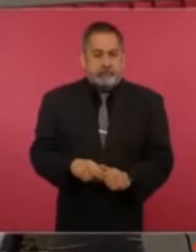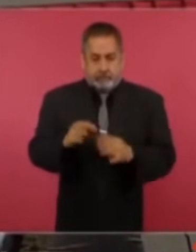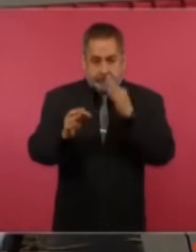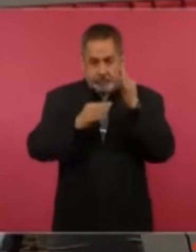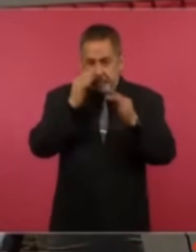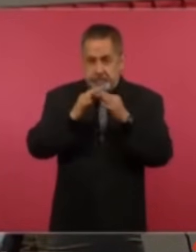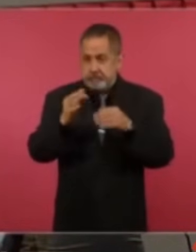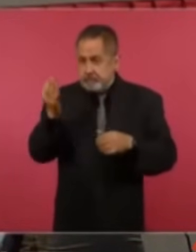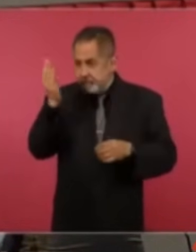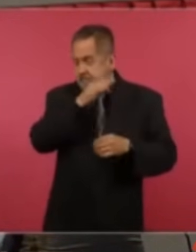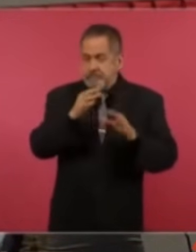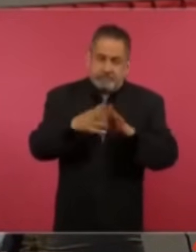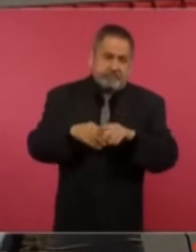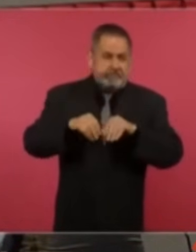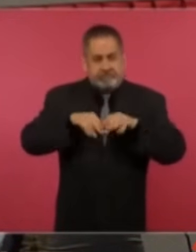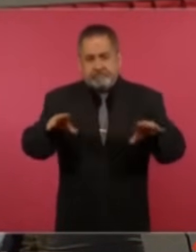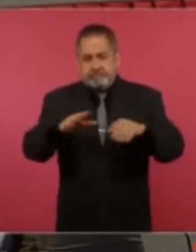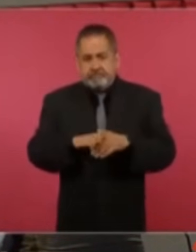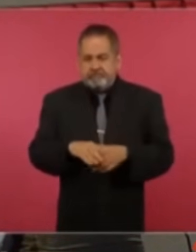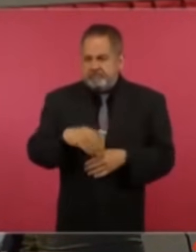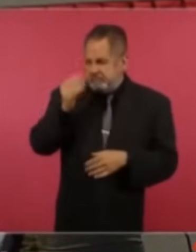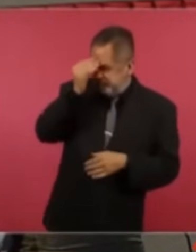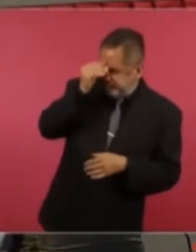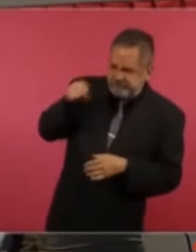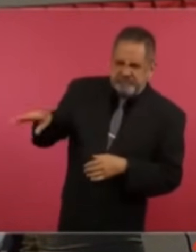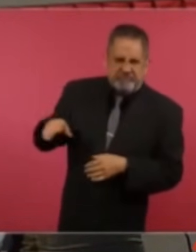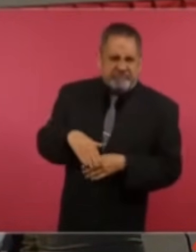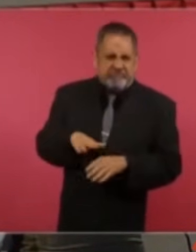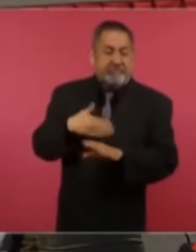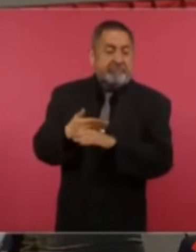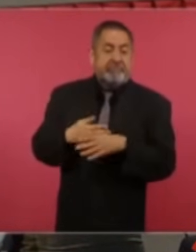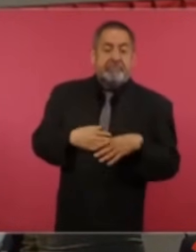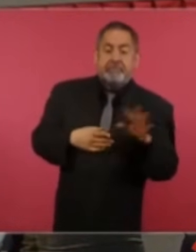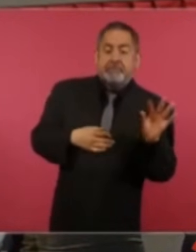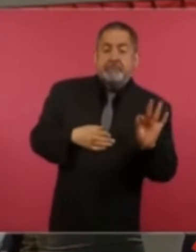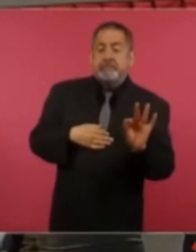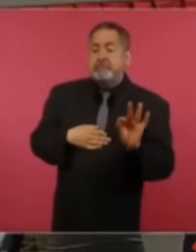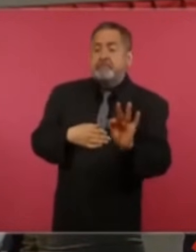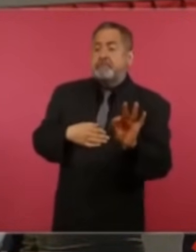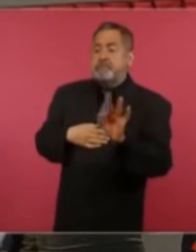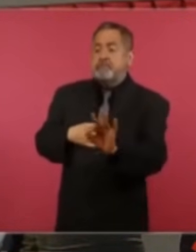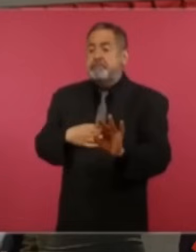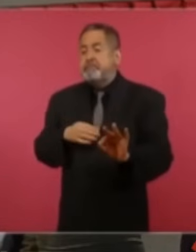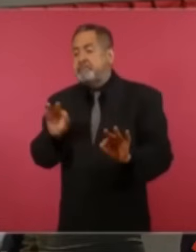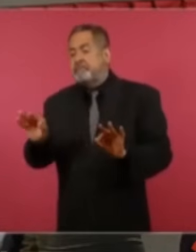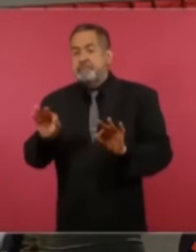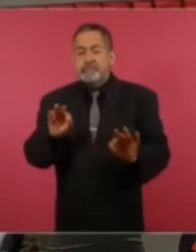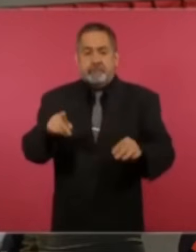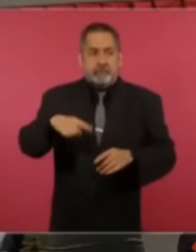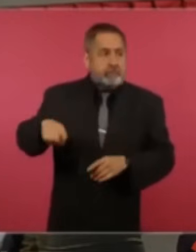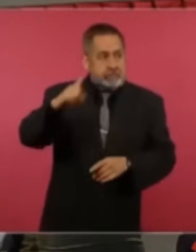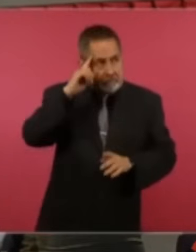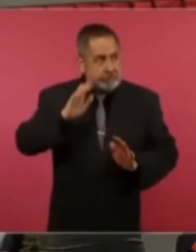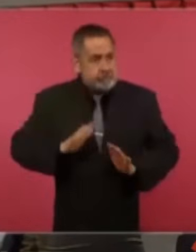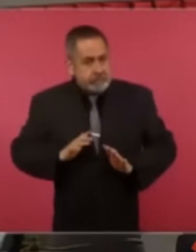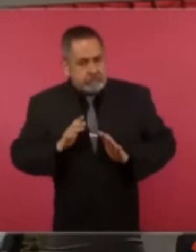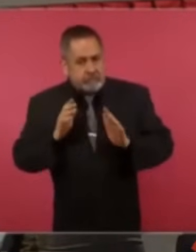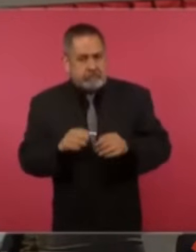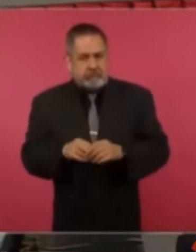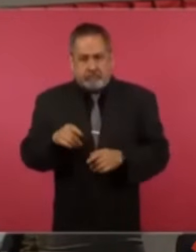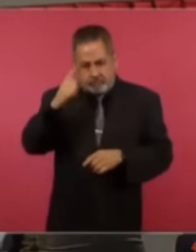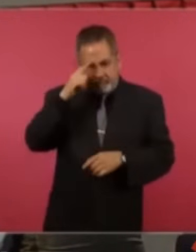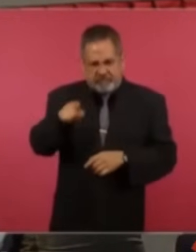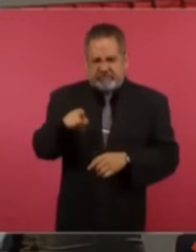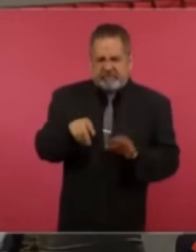noticias falsas, las estrategias de desinformación, manipulan los prejuicios para generar